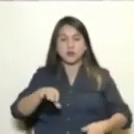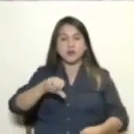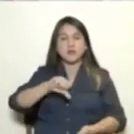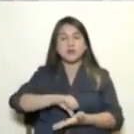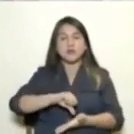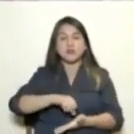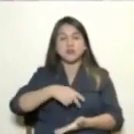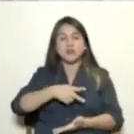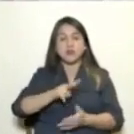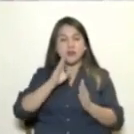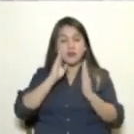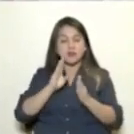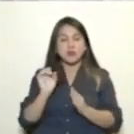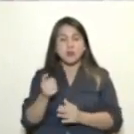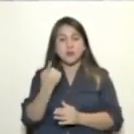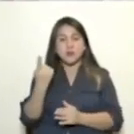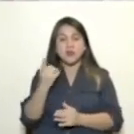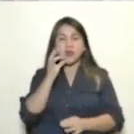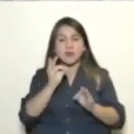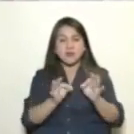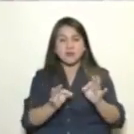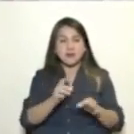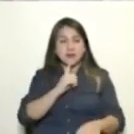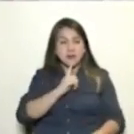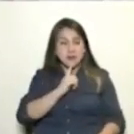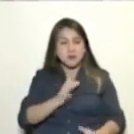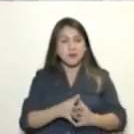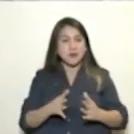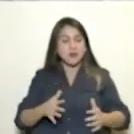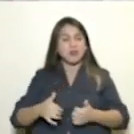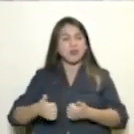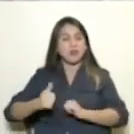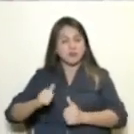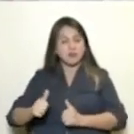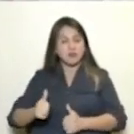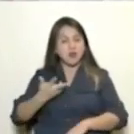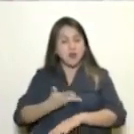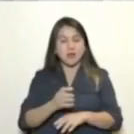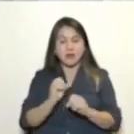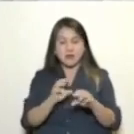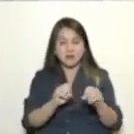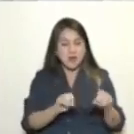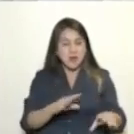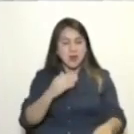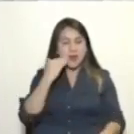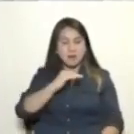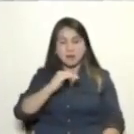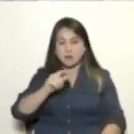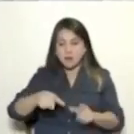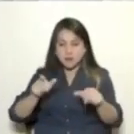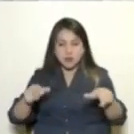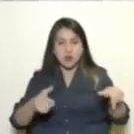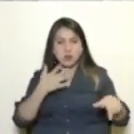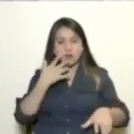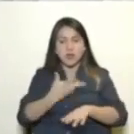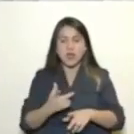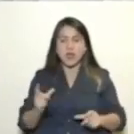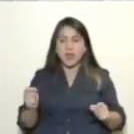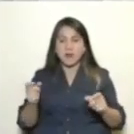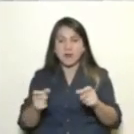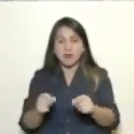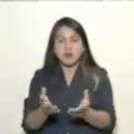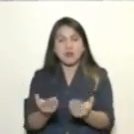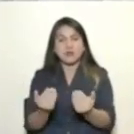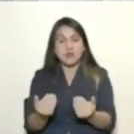atención primaria, a decirles, señores, tenemos un tremendo desafío, hay que enseñarle a la población porque viene este virus y para este